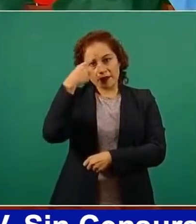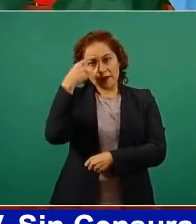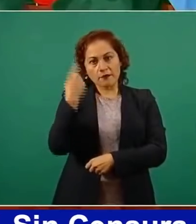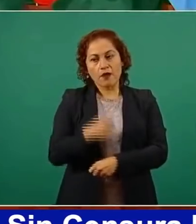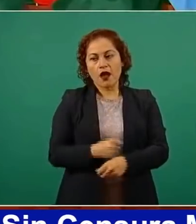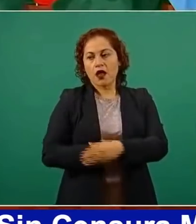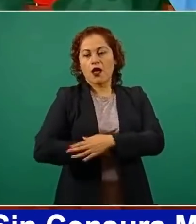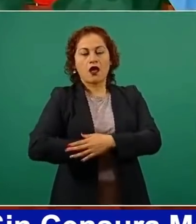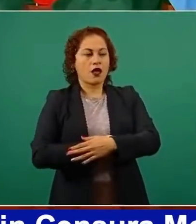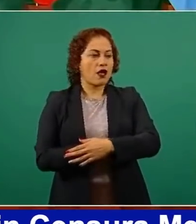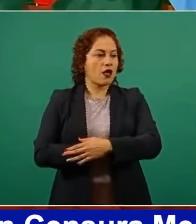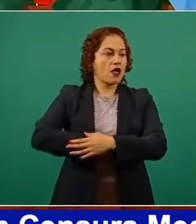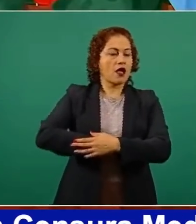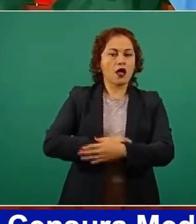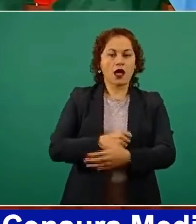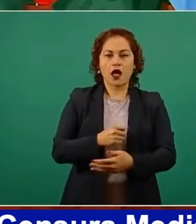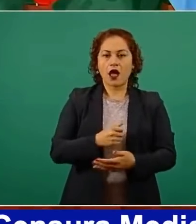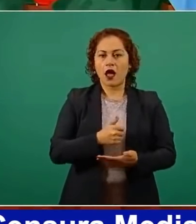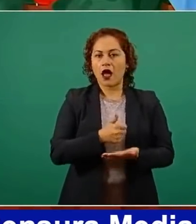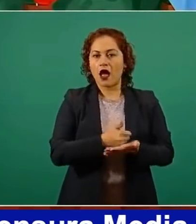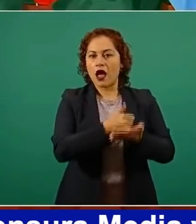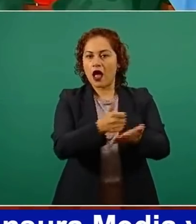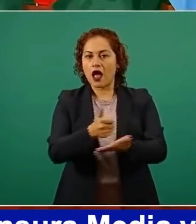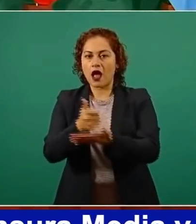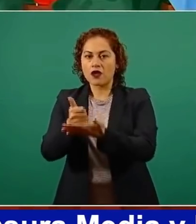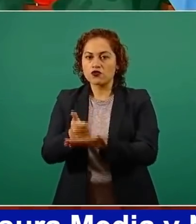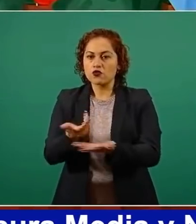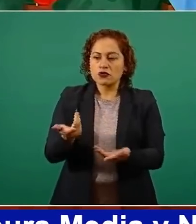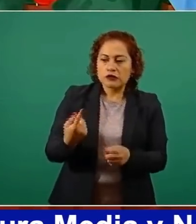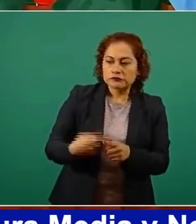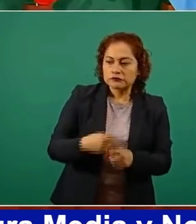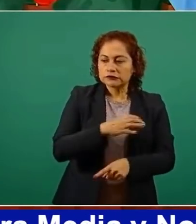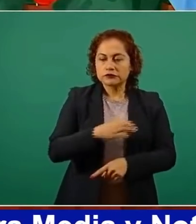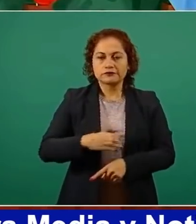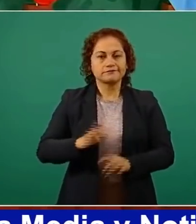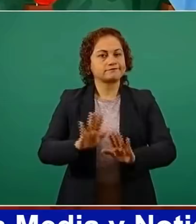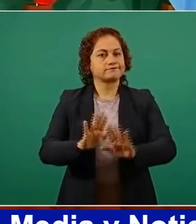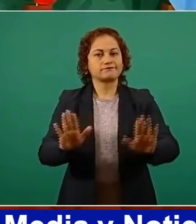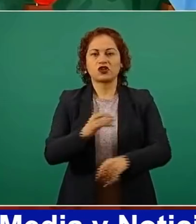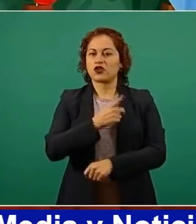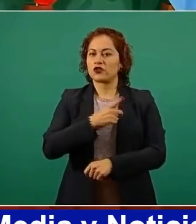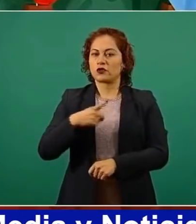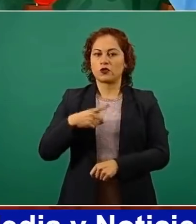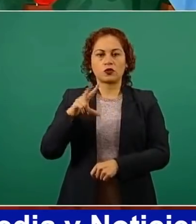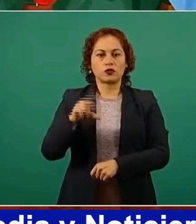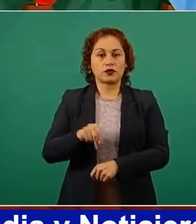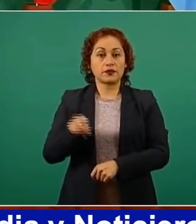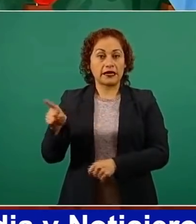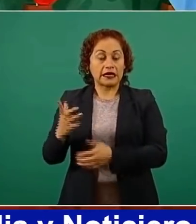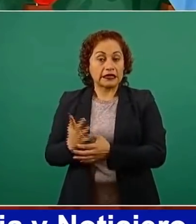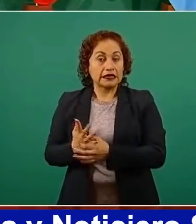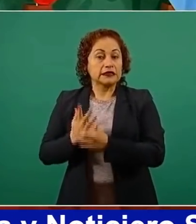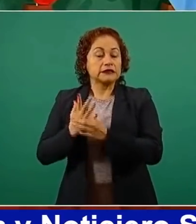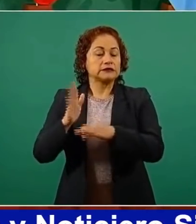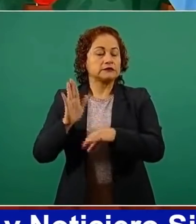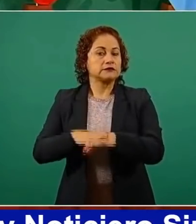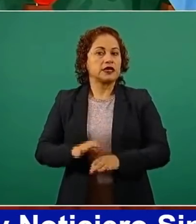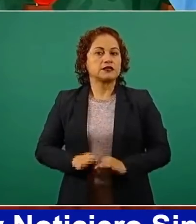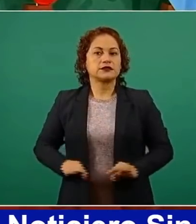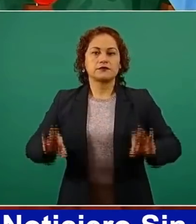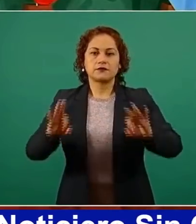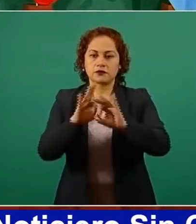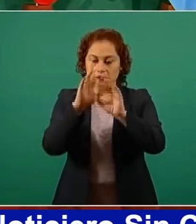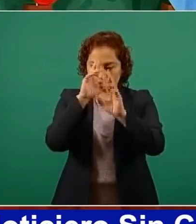para determinados candidatos y subraya que la alta honradez política de Mestre es la